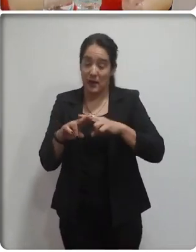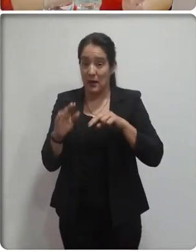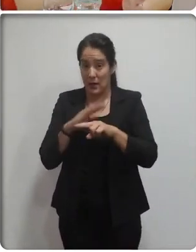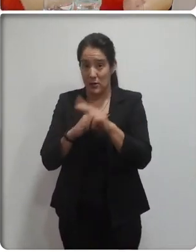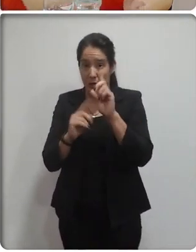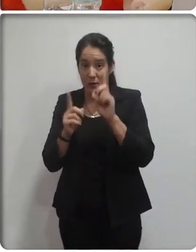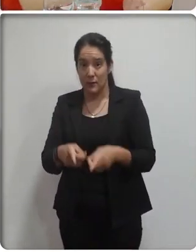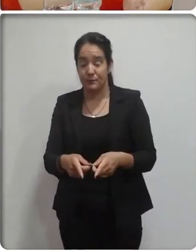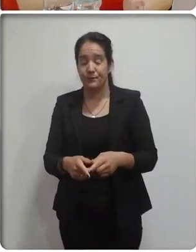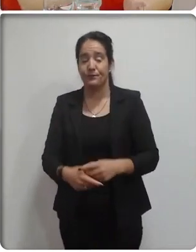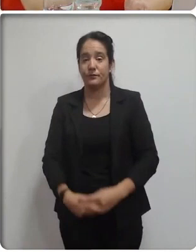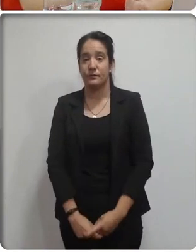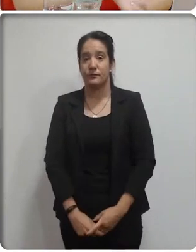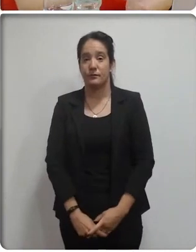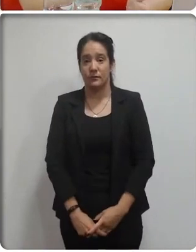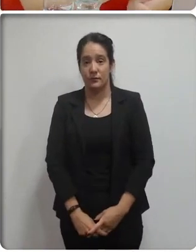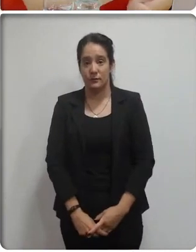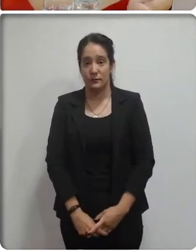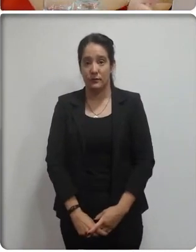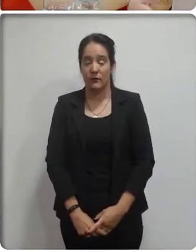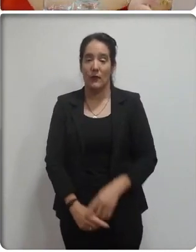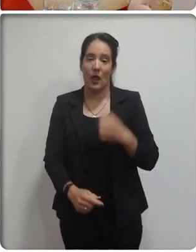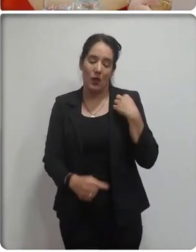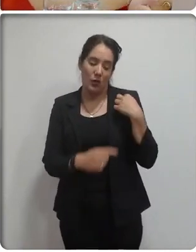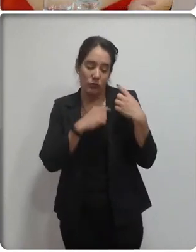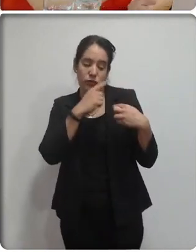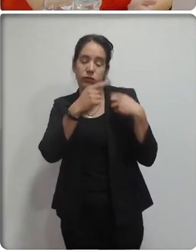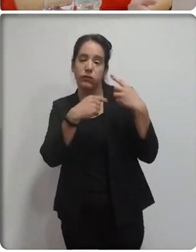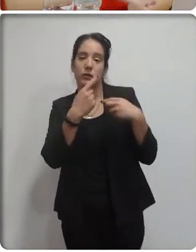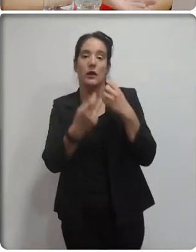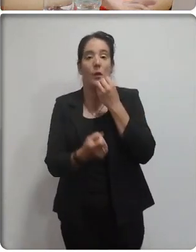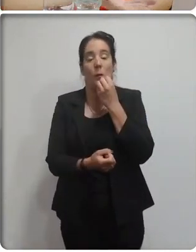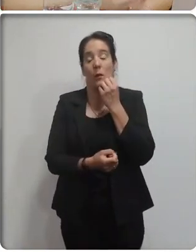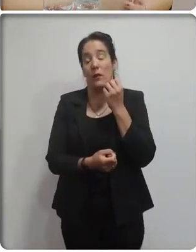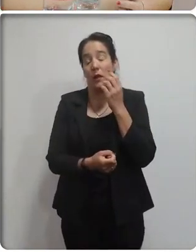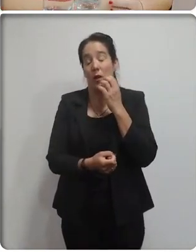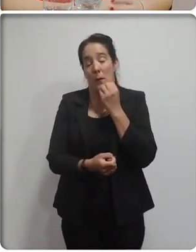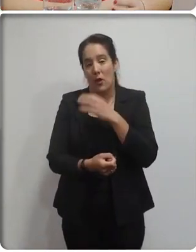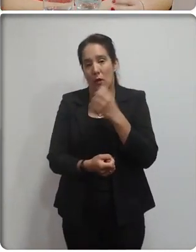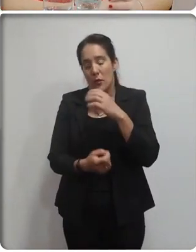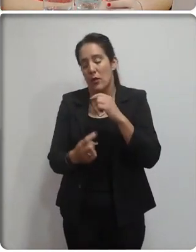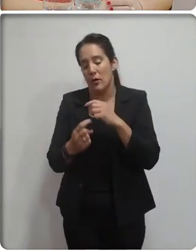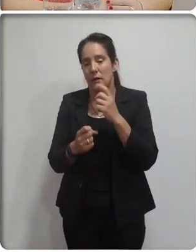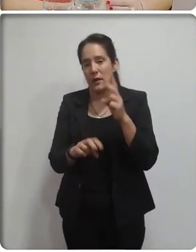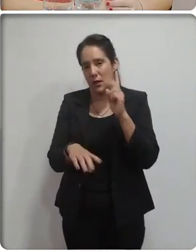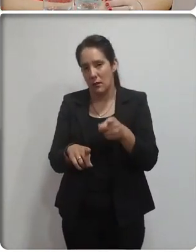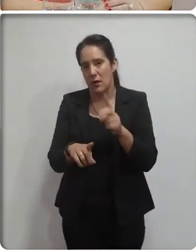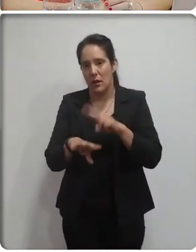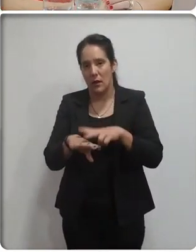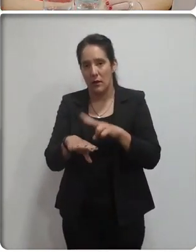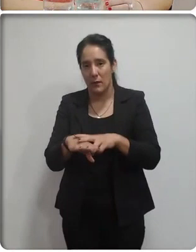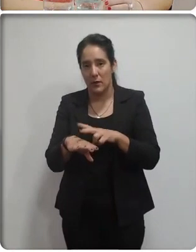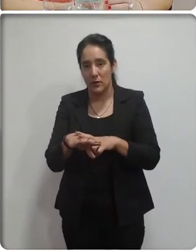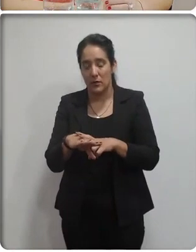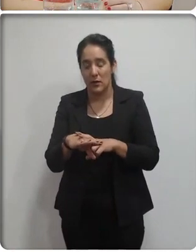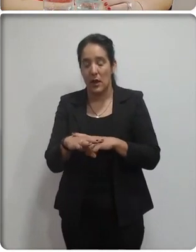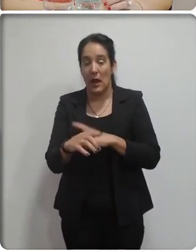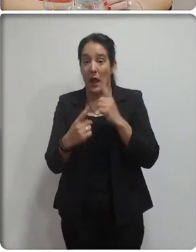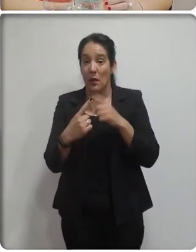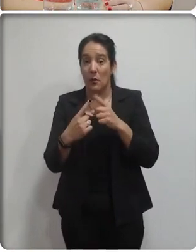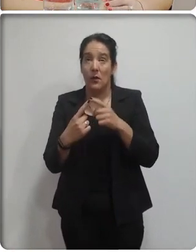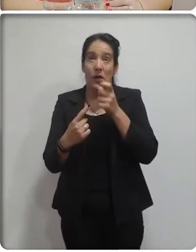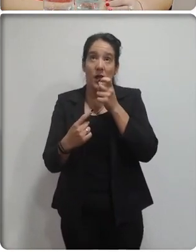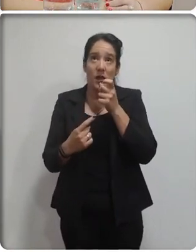poco de lo que viene de las oportunidades de mejora, las recomendaciones. El primer punto,